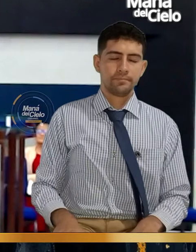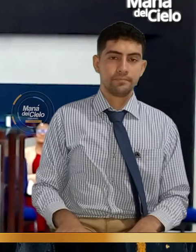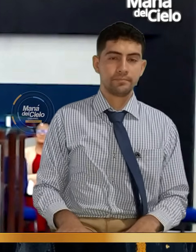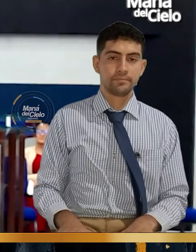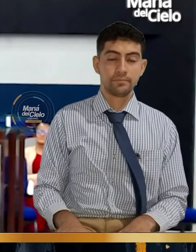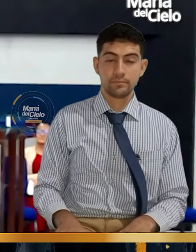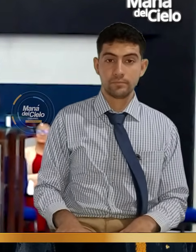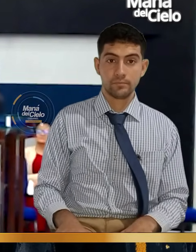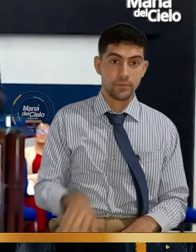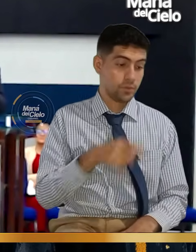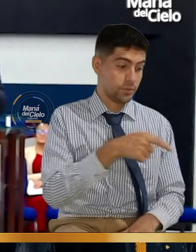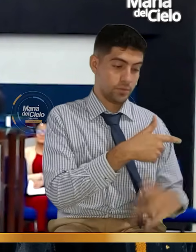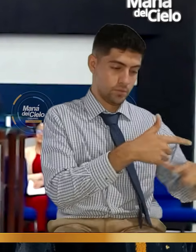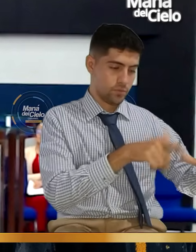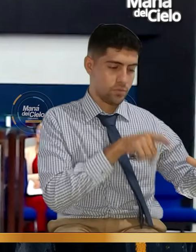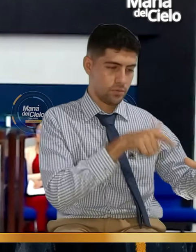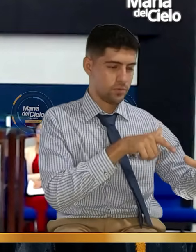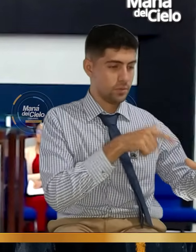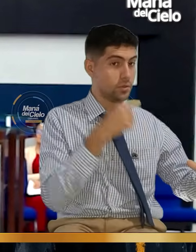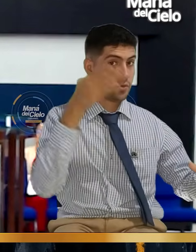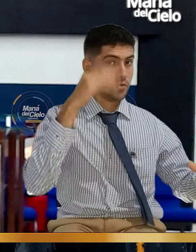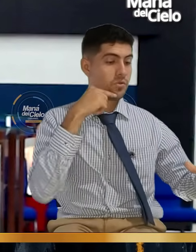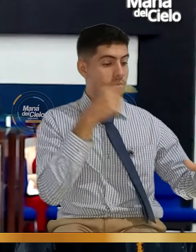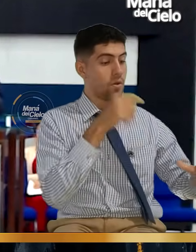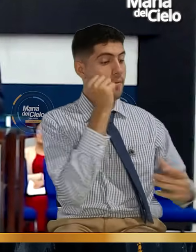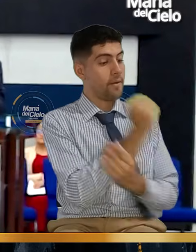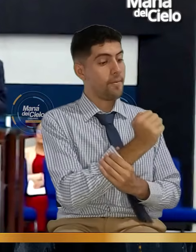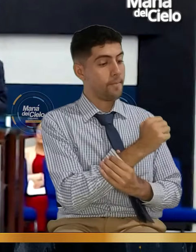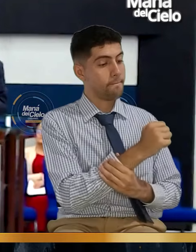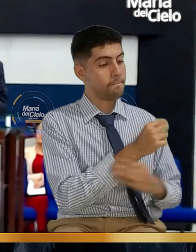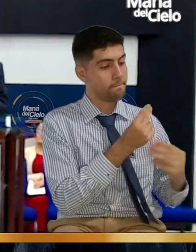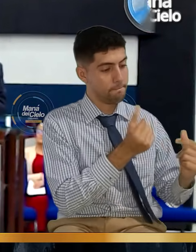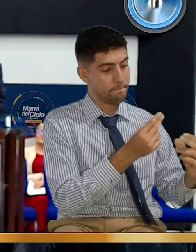tierra y le había dicho, y te bendeciré, gloria al Señor.